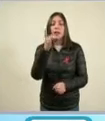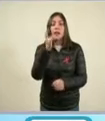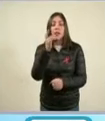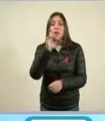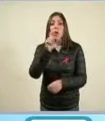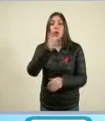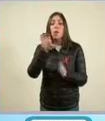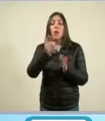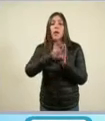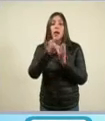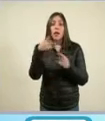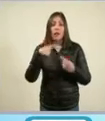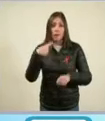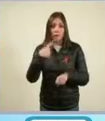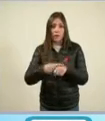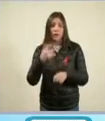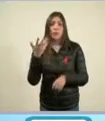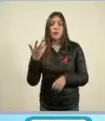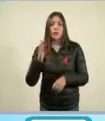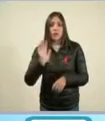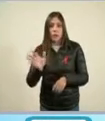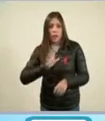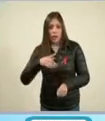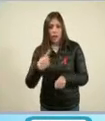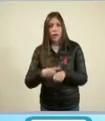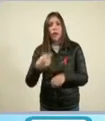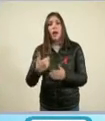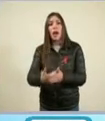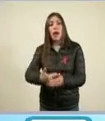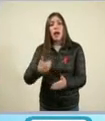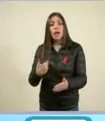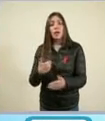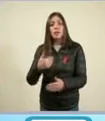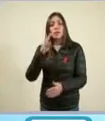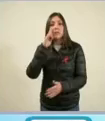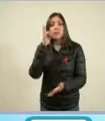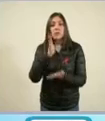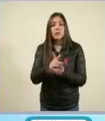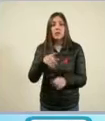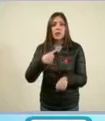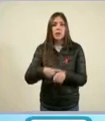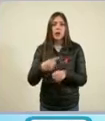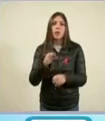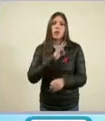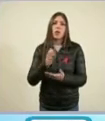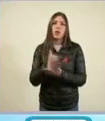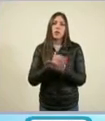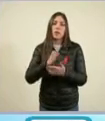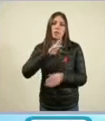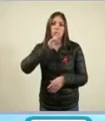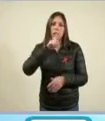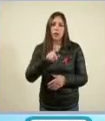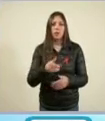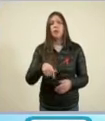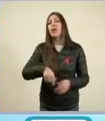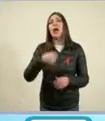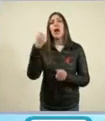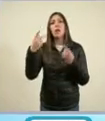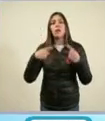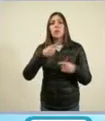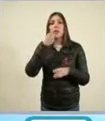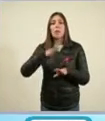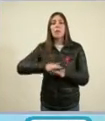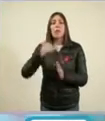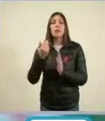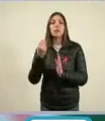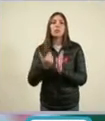Sí, por supuesto. Muchas personas se quieren escudar diciendo que se han incrementado el número de contagios,